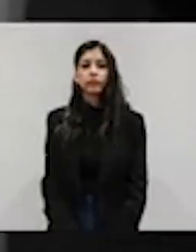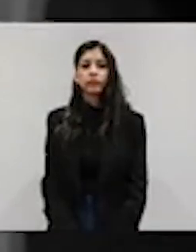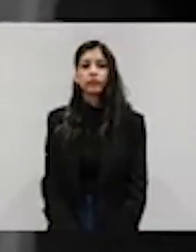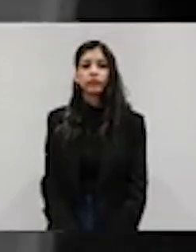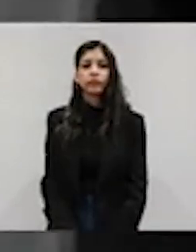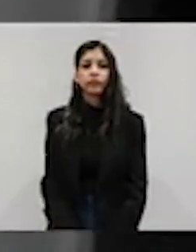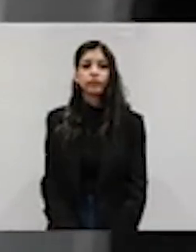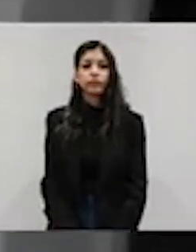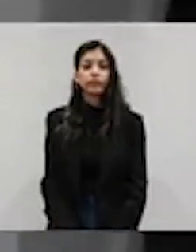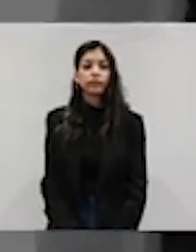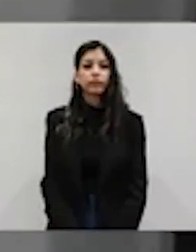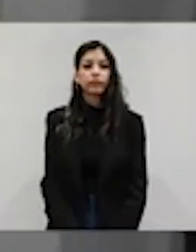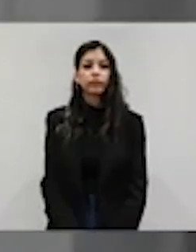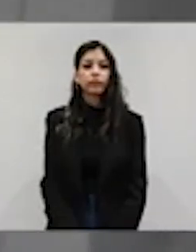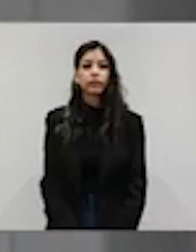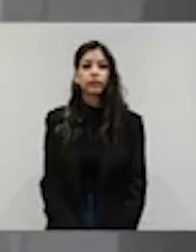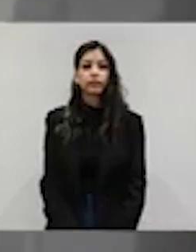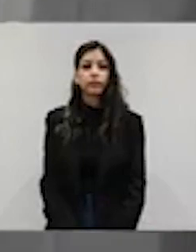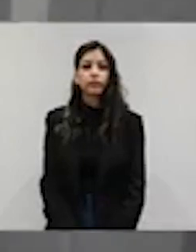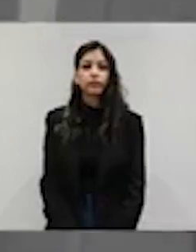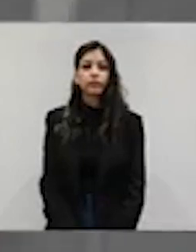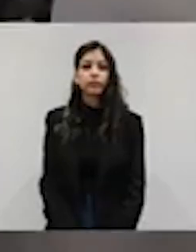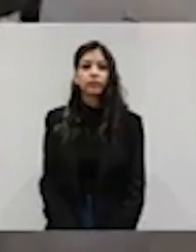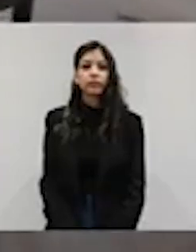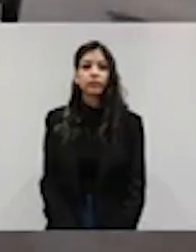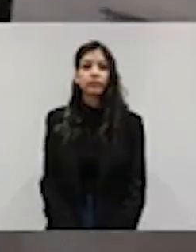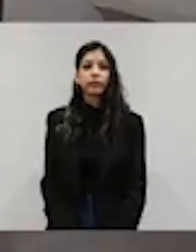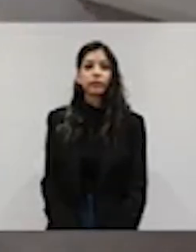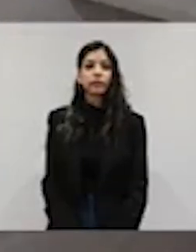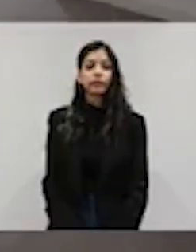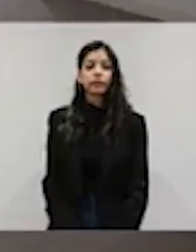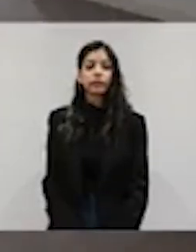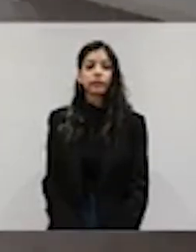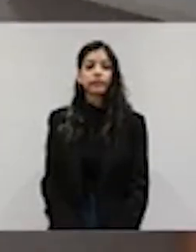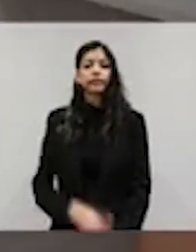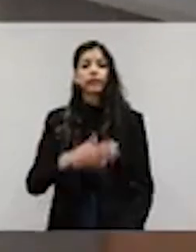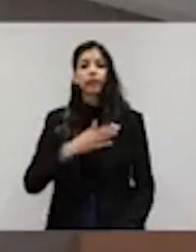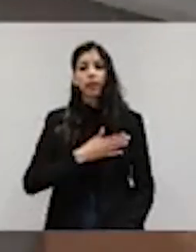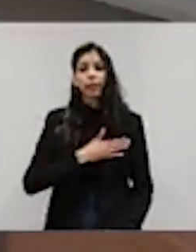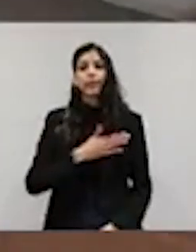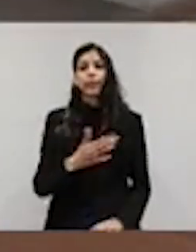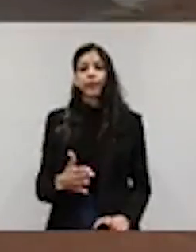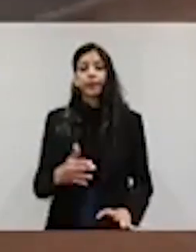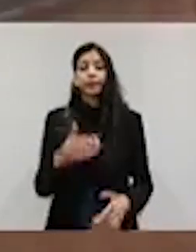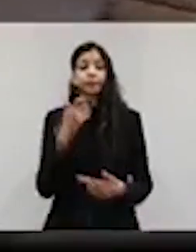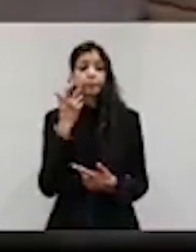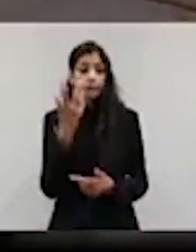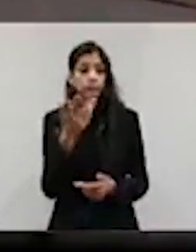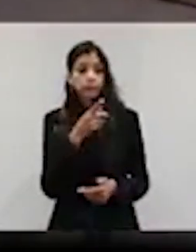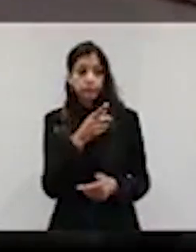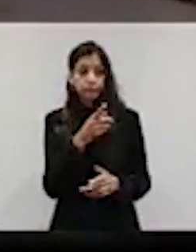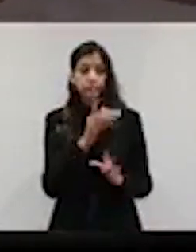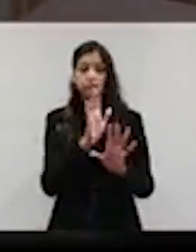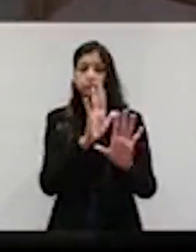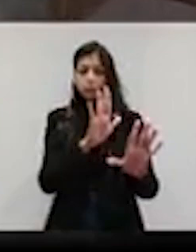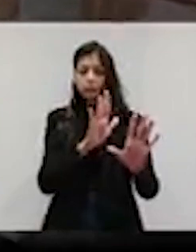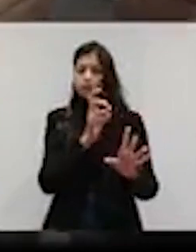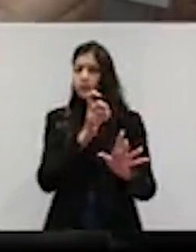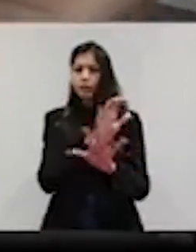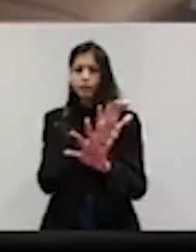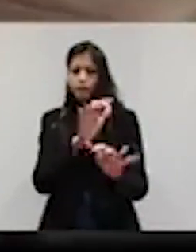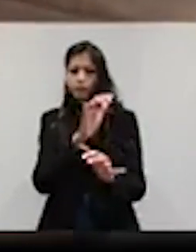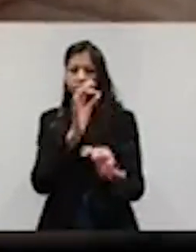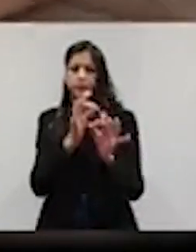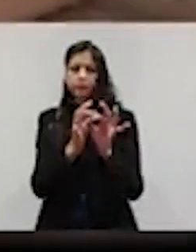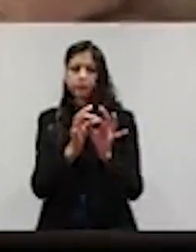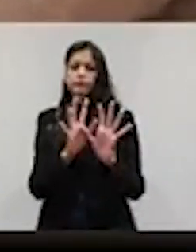bueno, sin precedentes. De esos casos del ABC, de la corrupción, en Uruapan se firma en